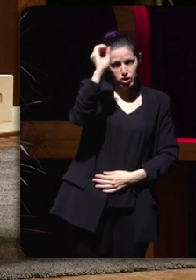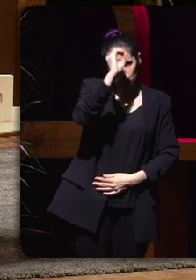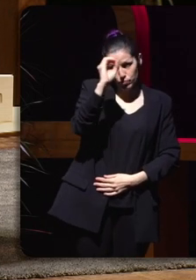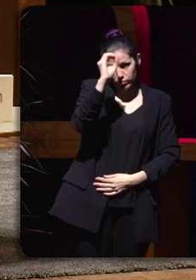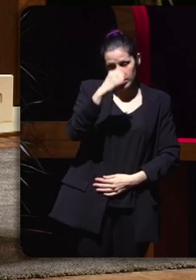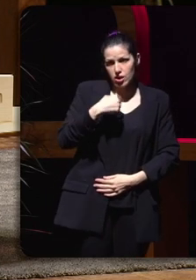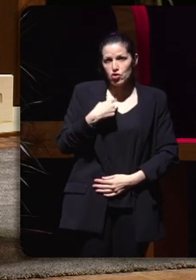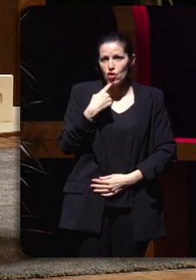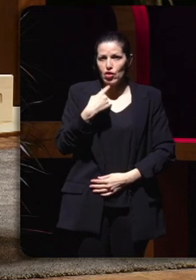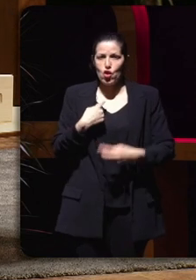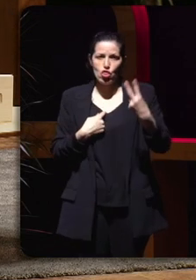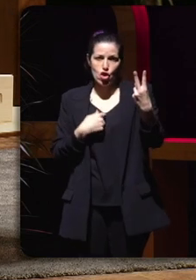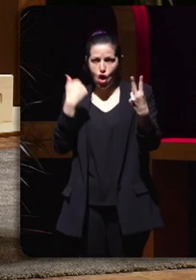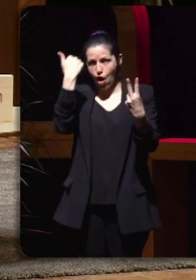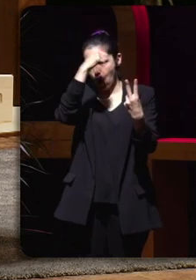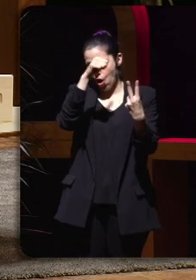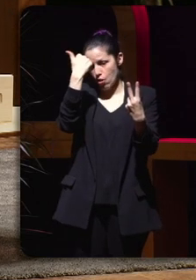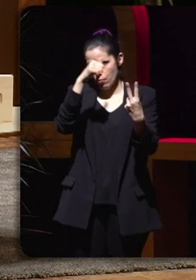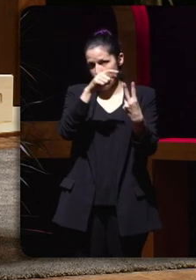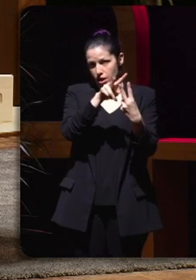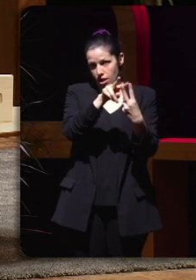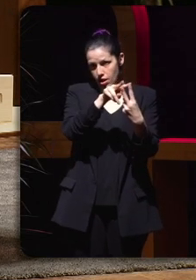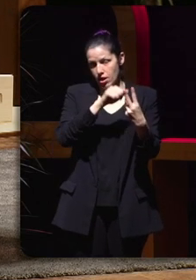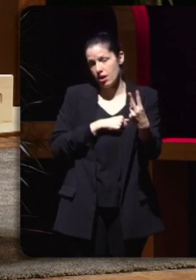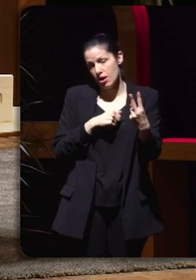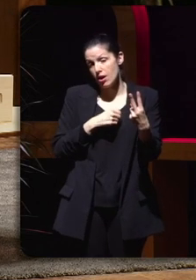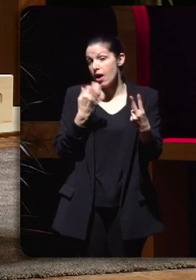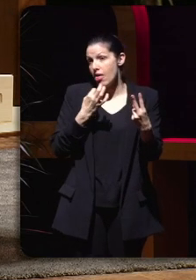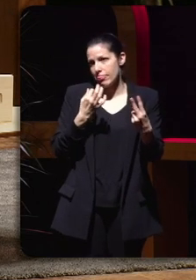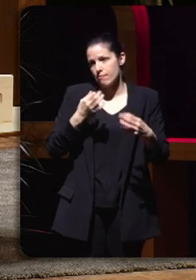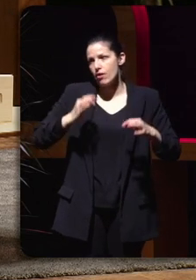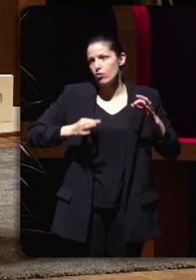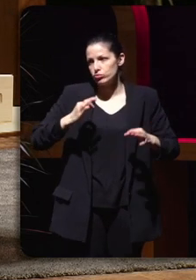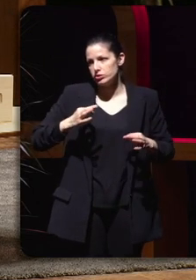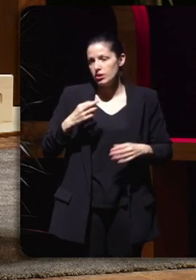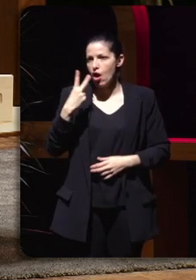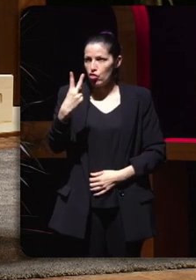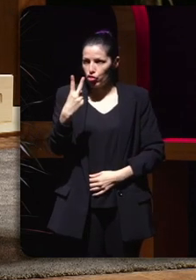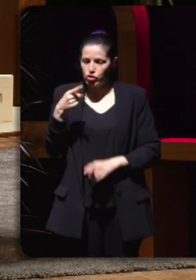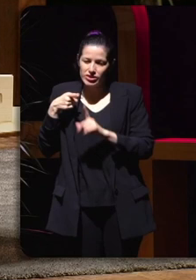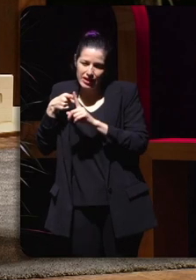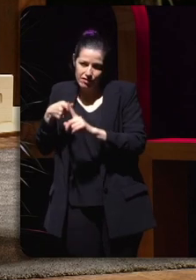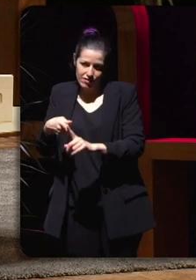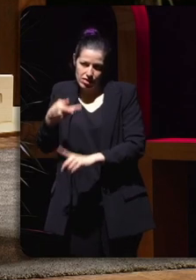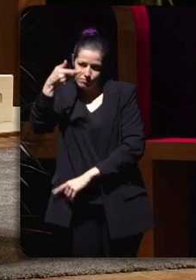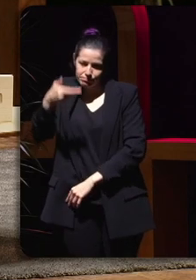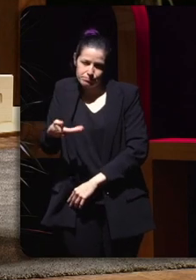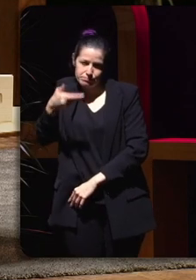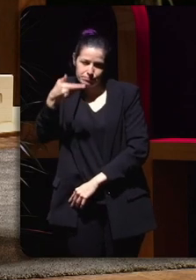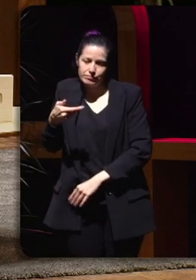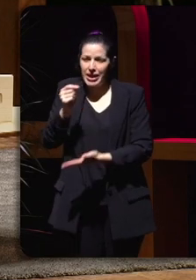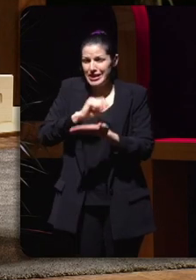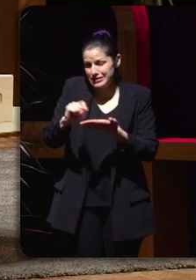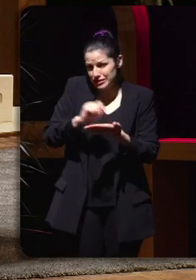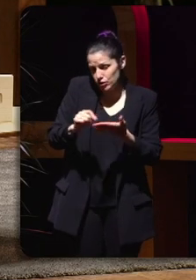es justo y necesario que mencione en este caso a mí a mis dos referentes fundamentales en cuanto a la escritura